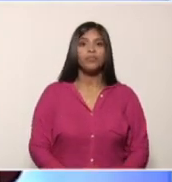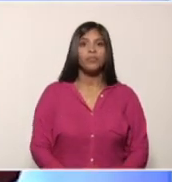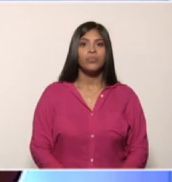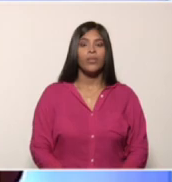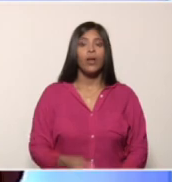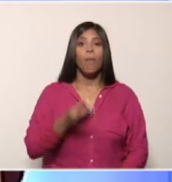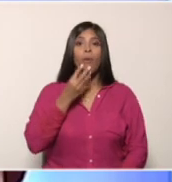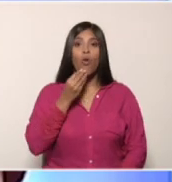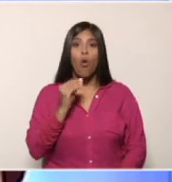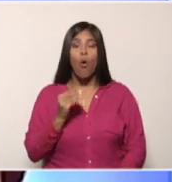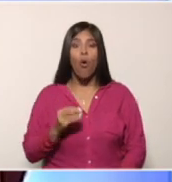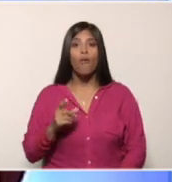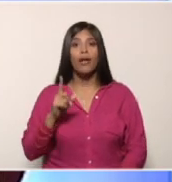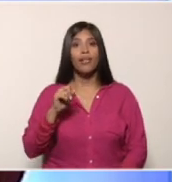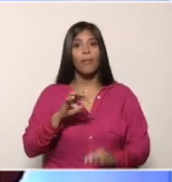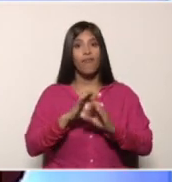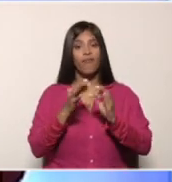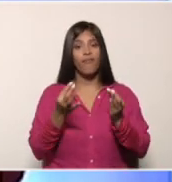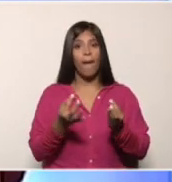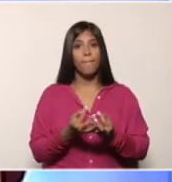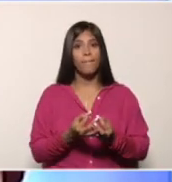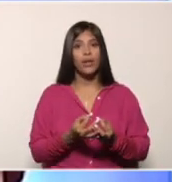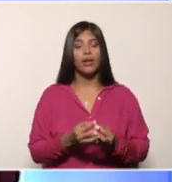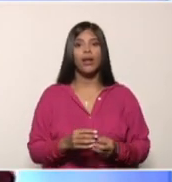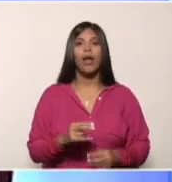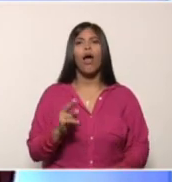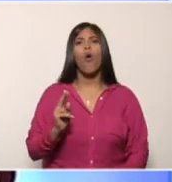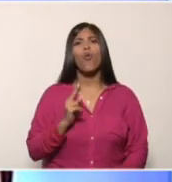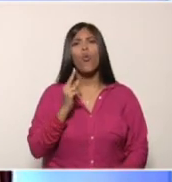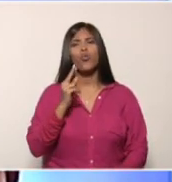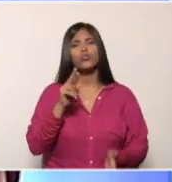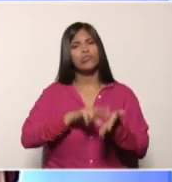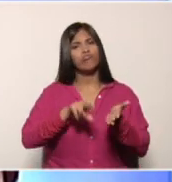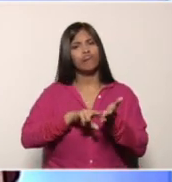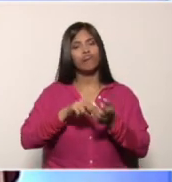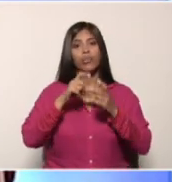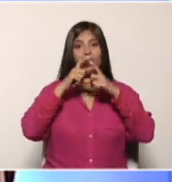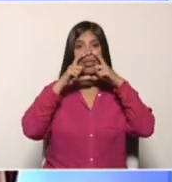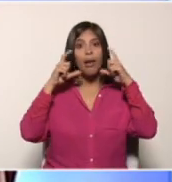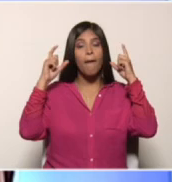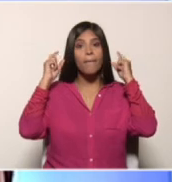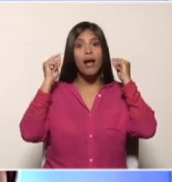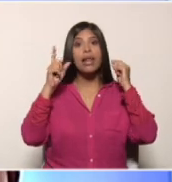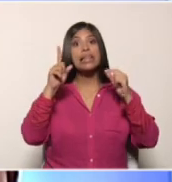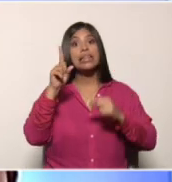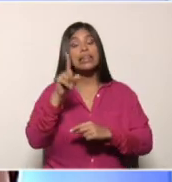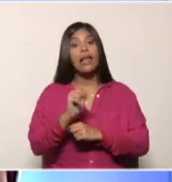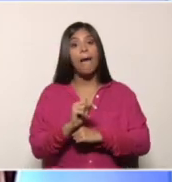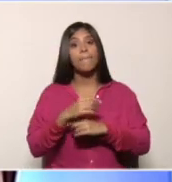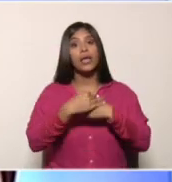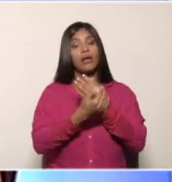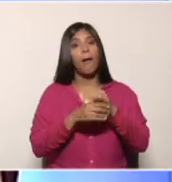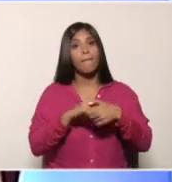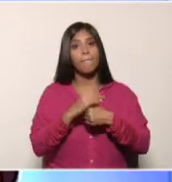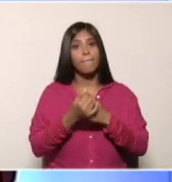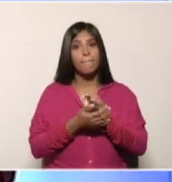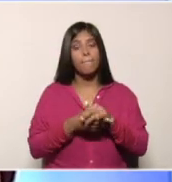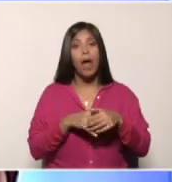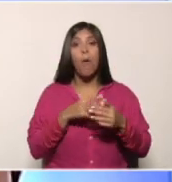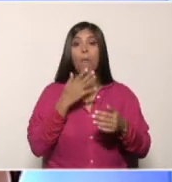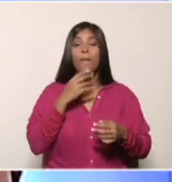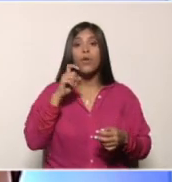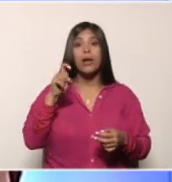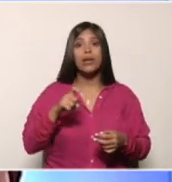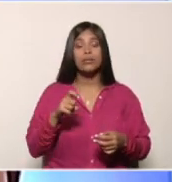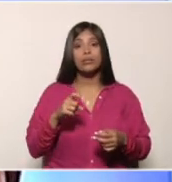nuestros jóvenes y también para su familia, hacer uso constante del tapabocas, también hacer un constante lavado de manos. Si es